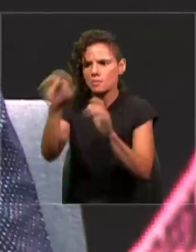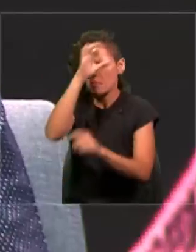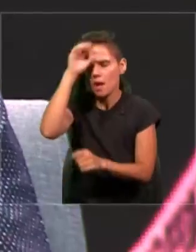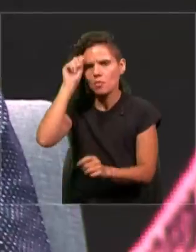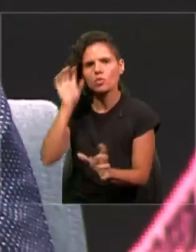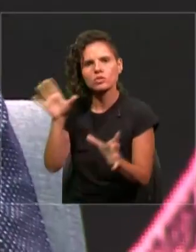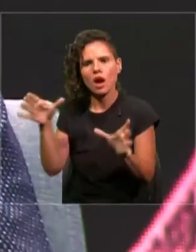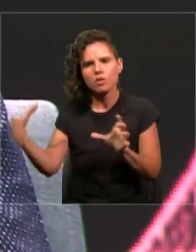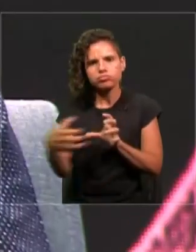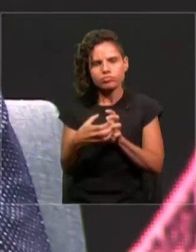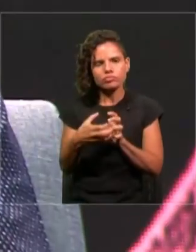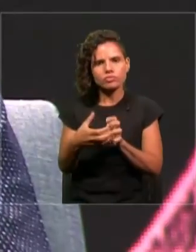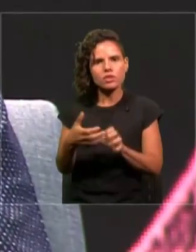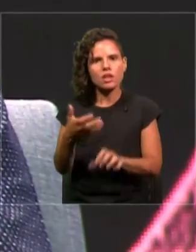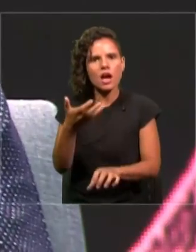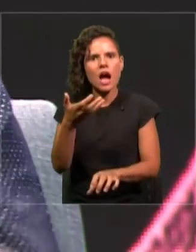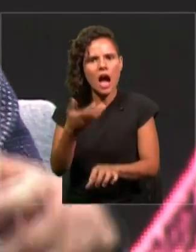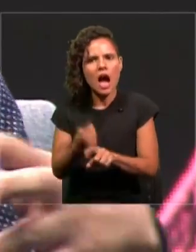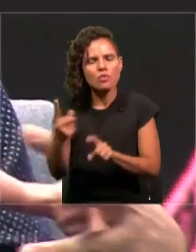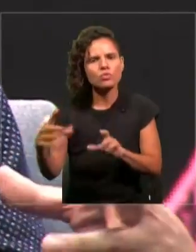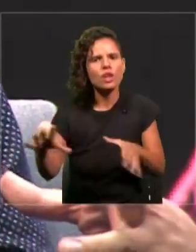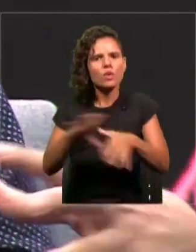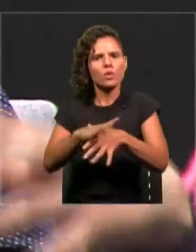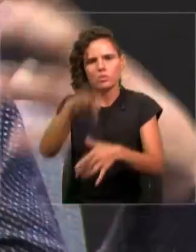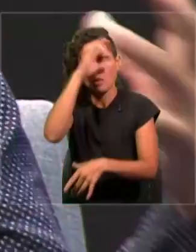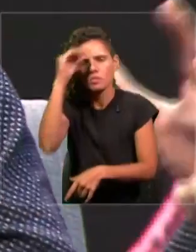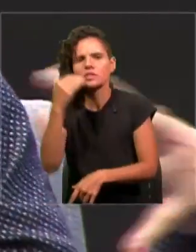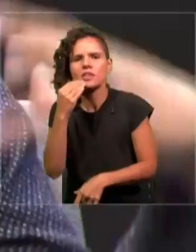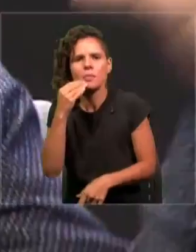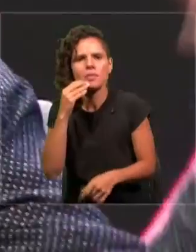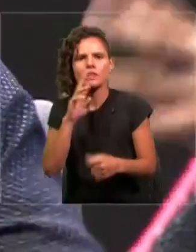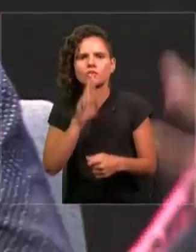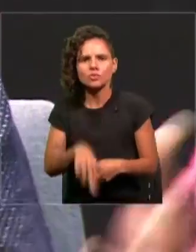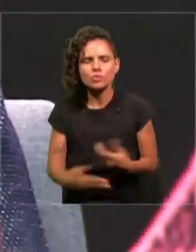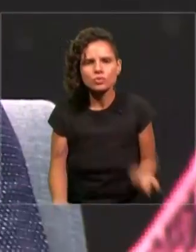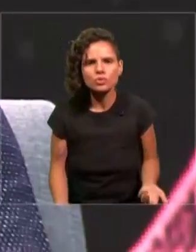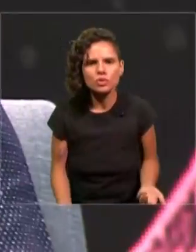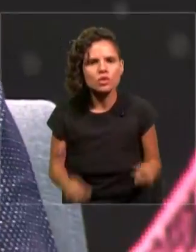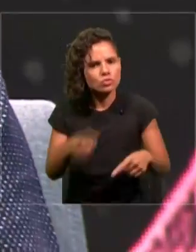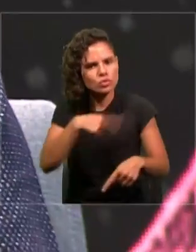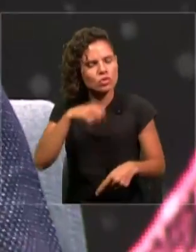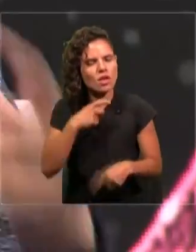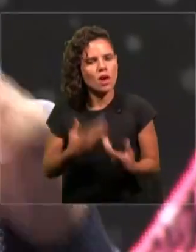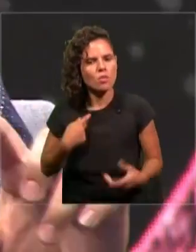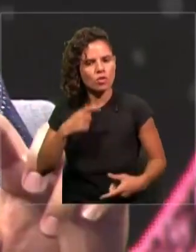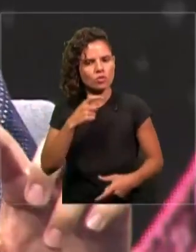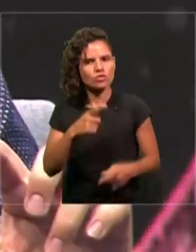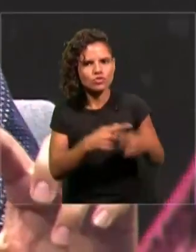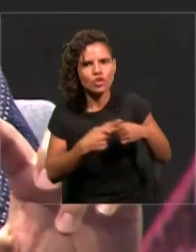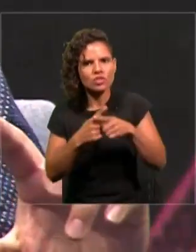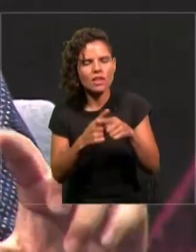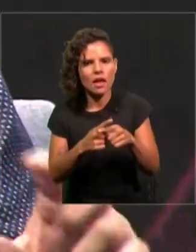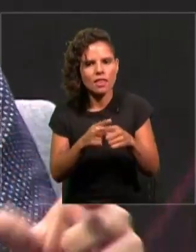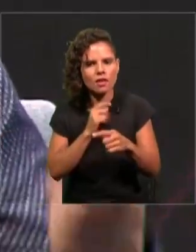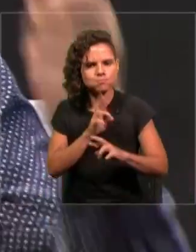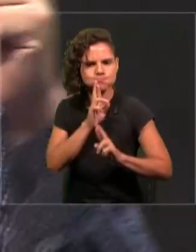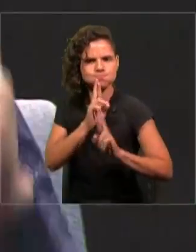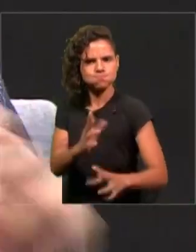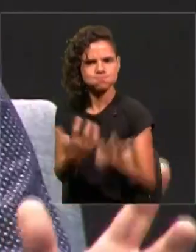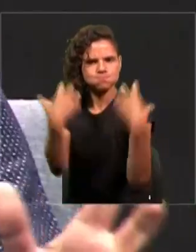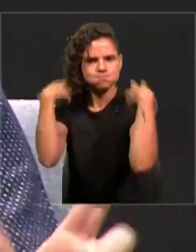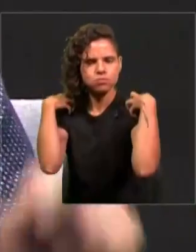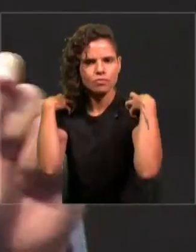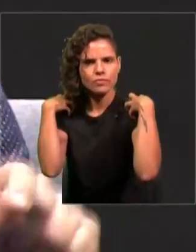en fin de semana hay uno en el territorio de Lafkenche. Por lo tanto, hemos respondido como sociedad, no con violencia, sino